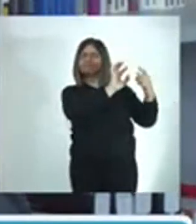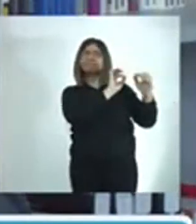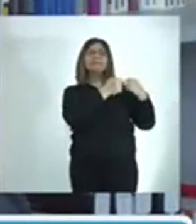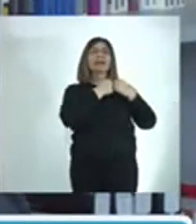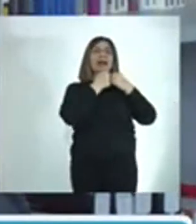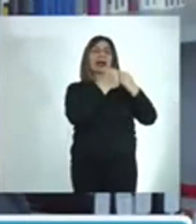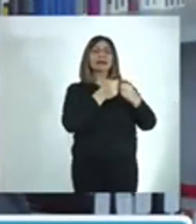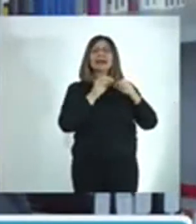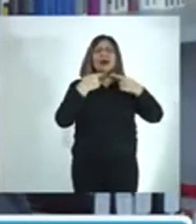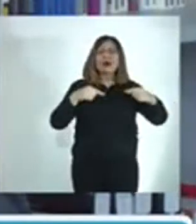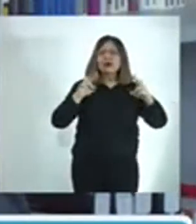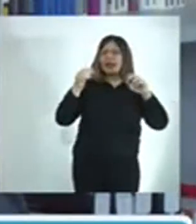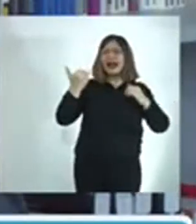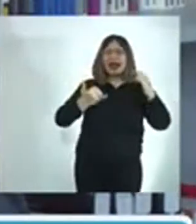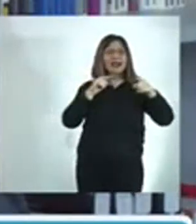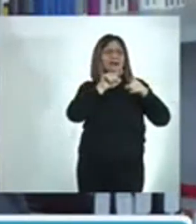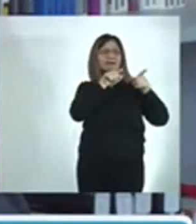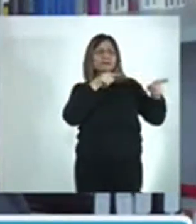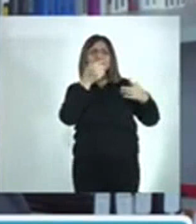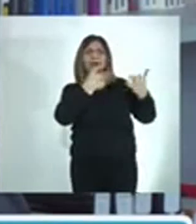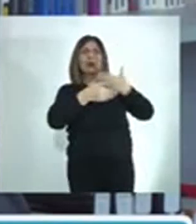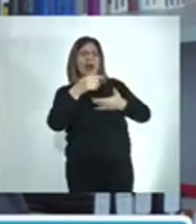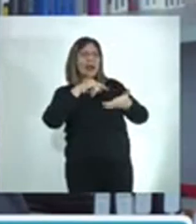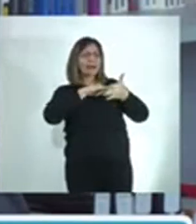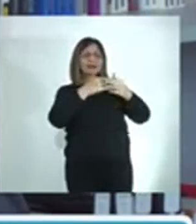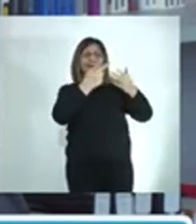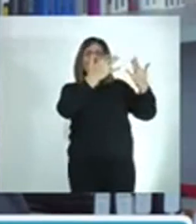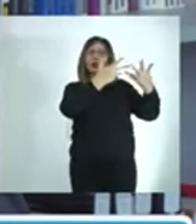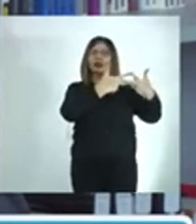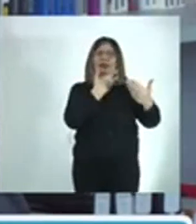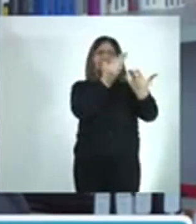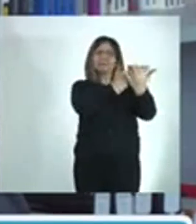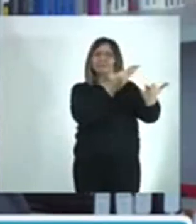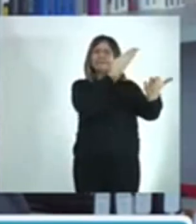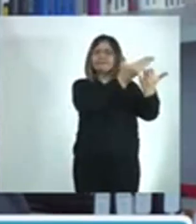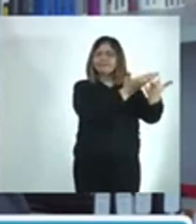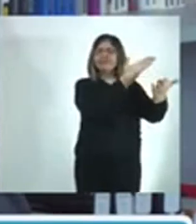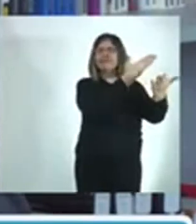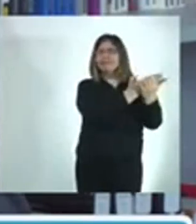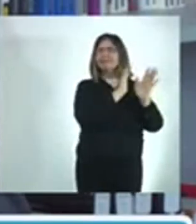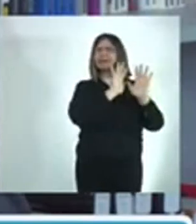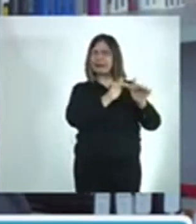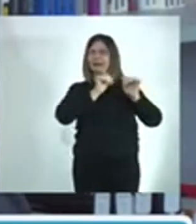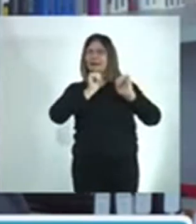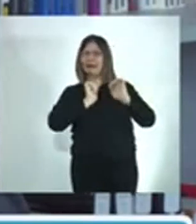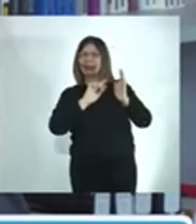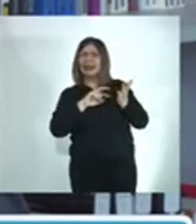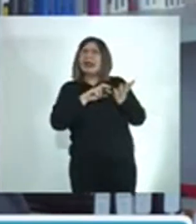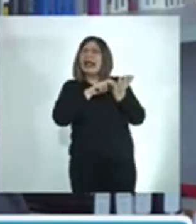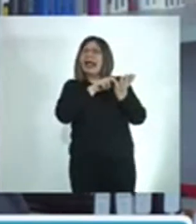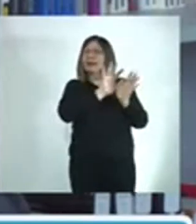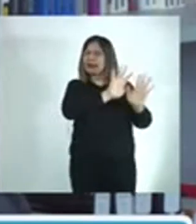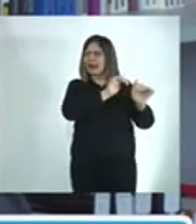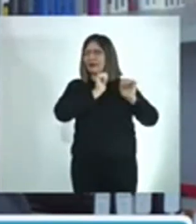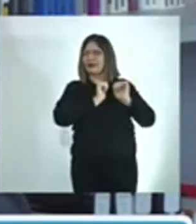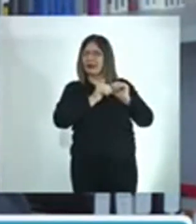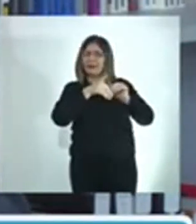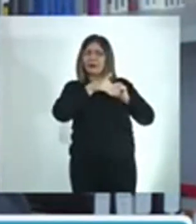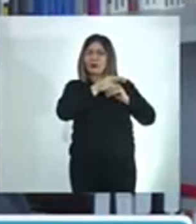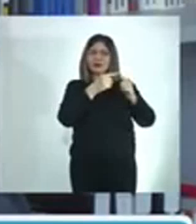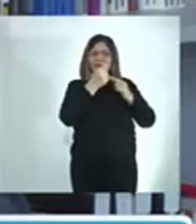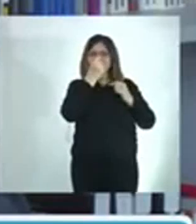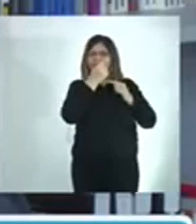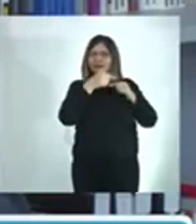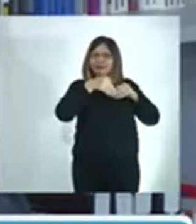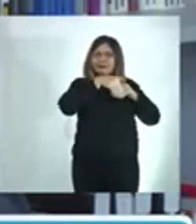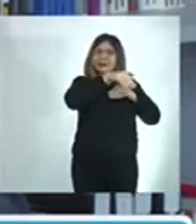los recursos están, ya se han empezado a presentar los proyectos, y pensamos que esto rápidamente va a avanzar,